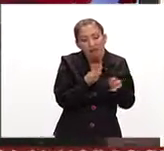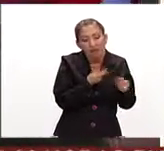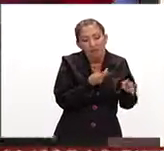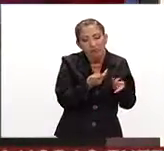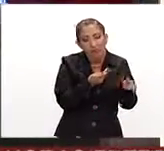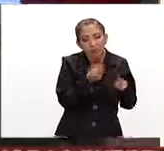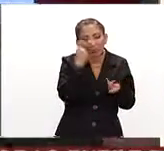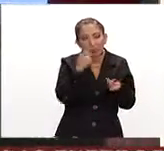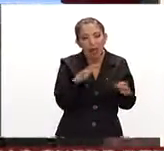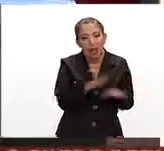del catalán, y a ver qué es lo que sucede.